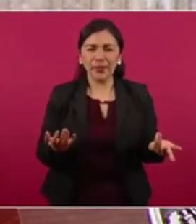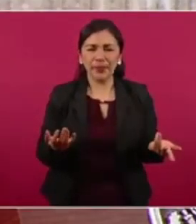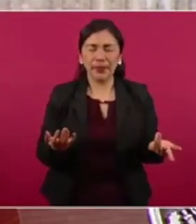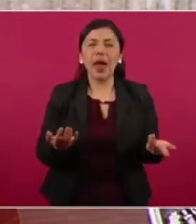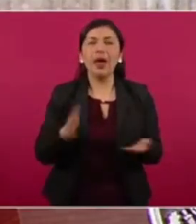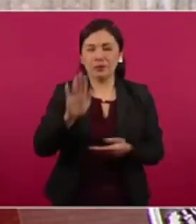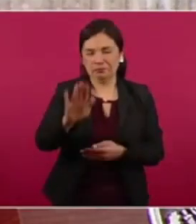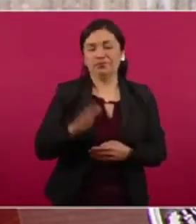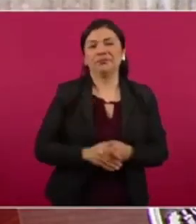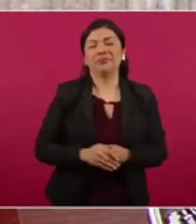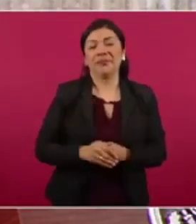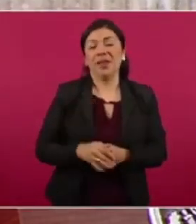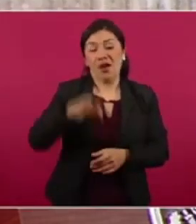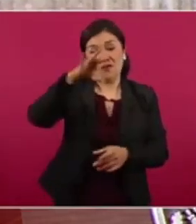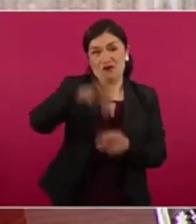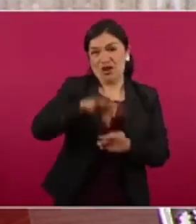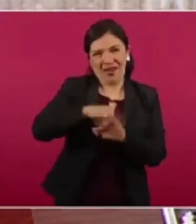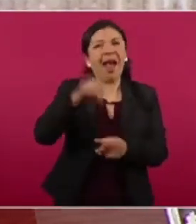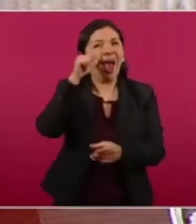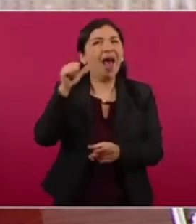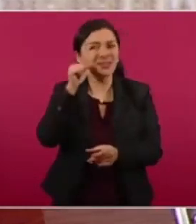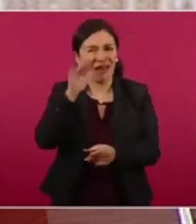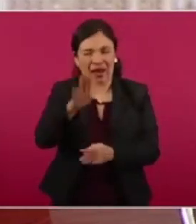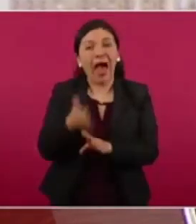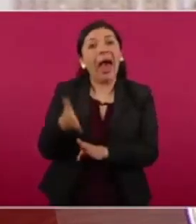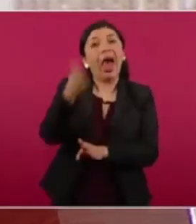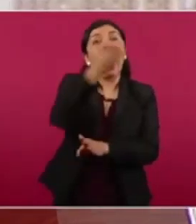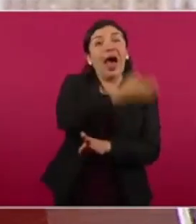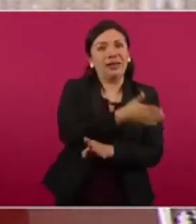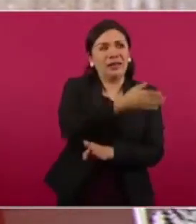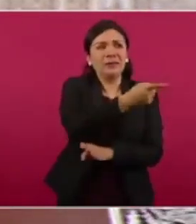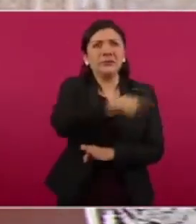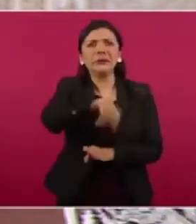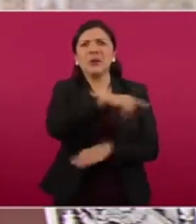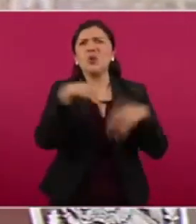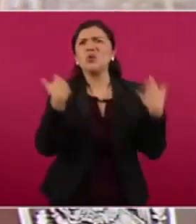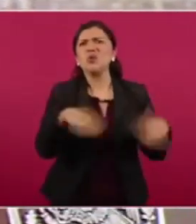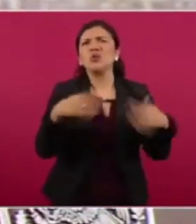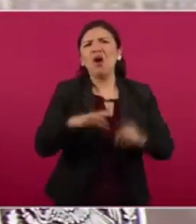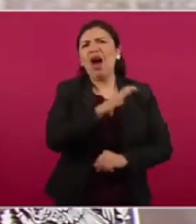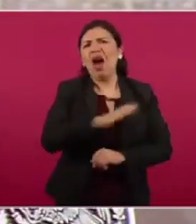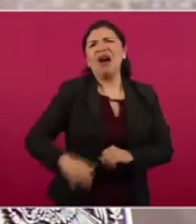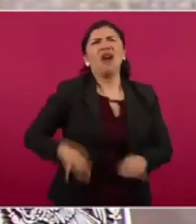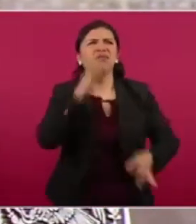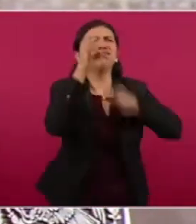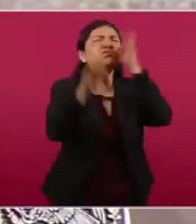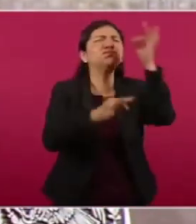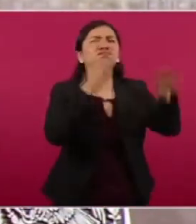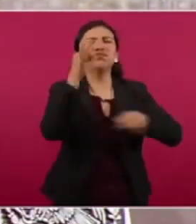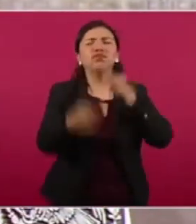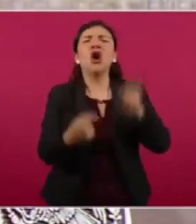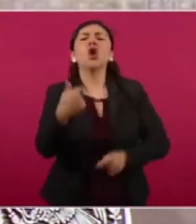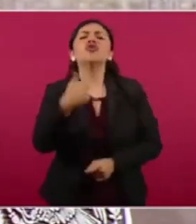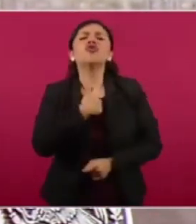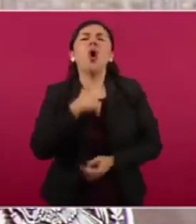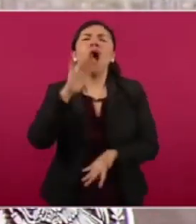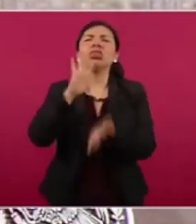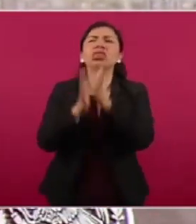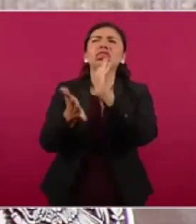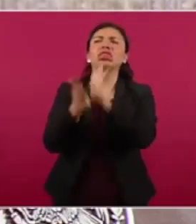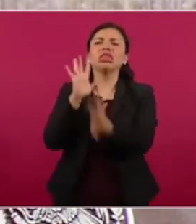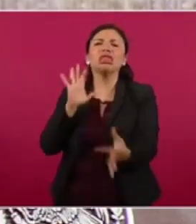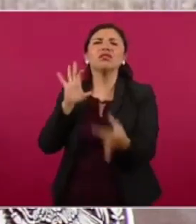antes de la elección, arman una campaña para decir que tengo vínculos con